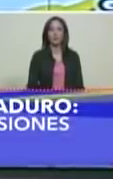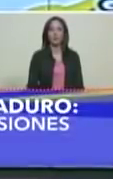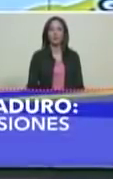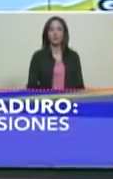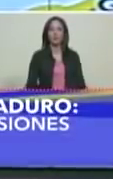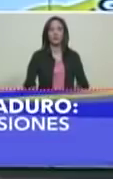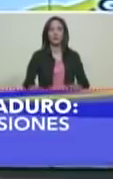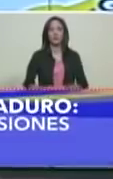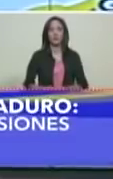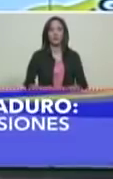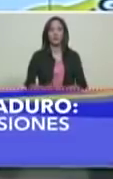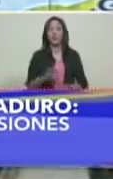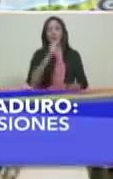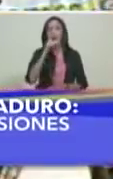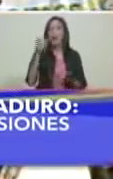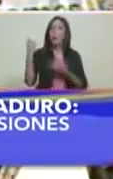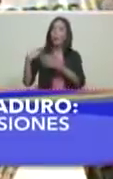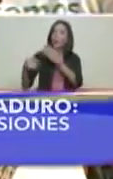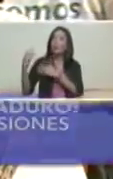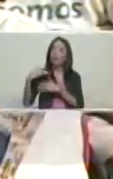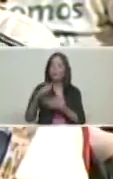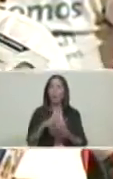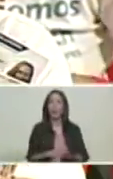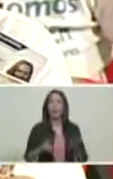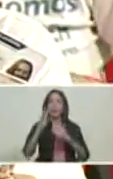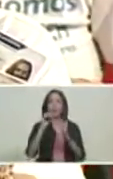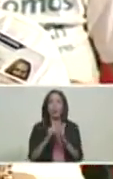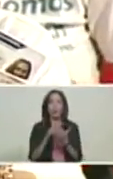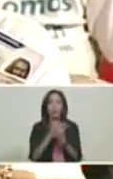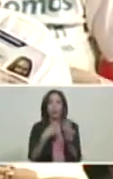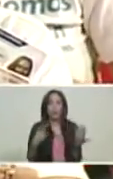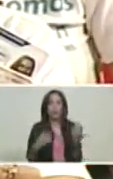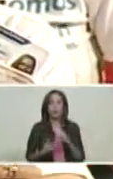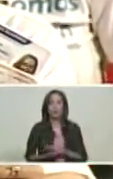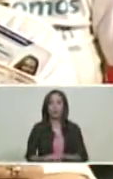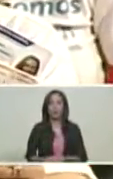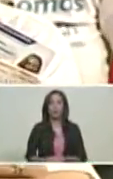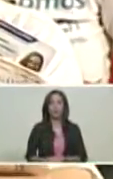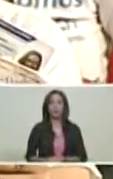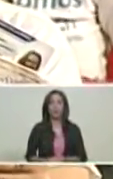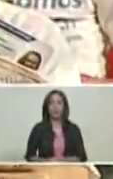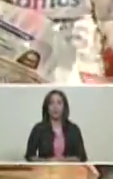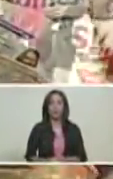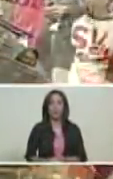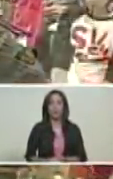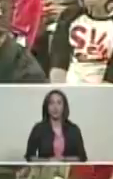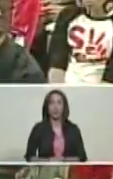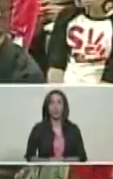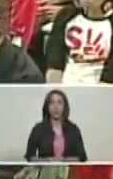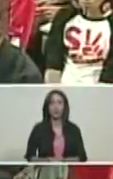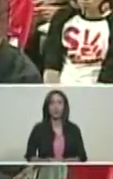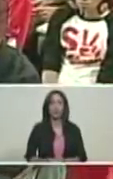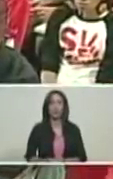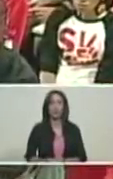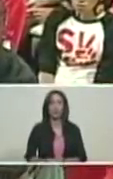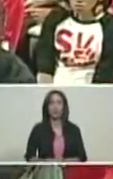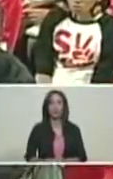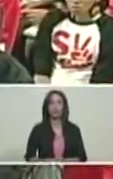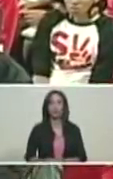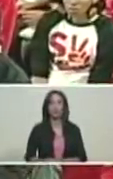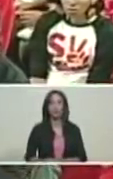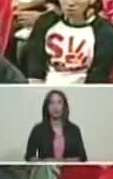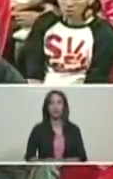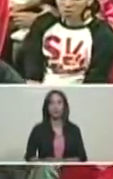del año 2017, del año 2018. Y gracias a la